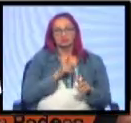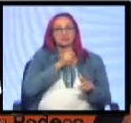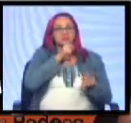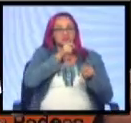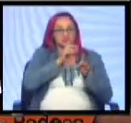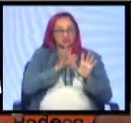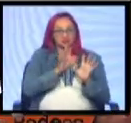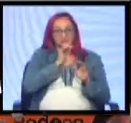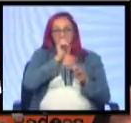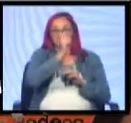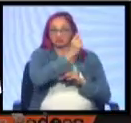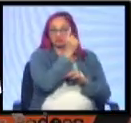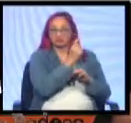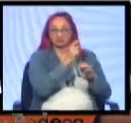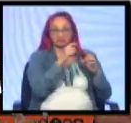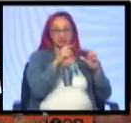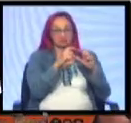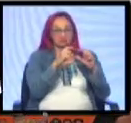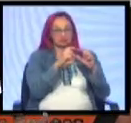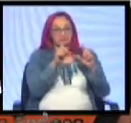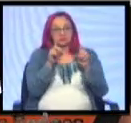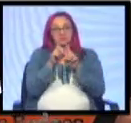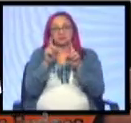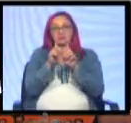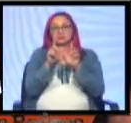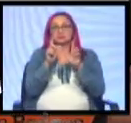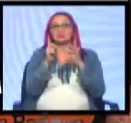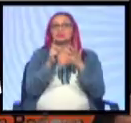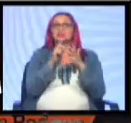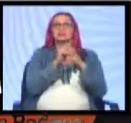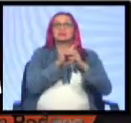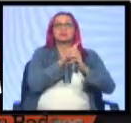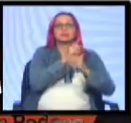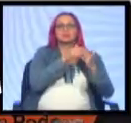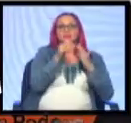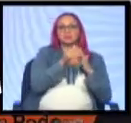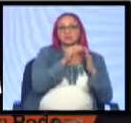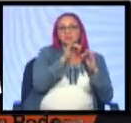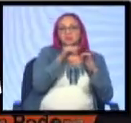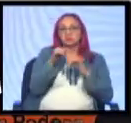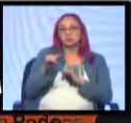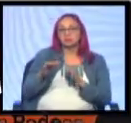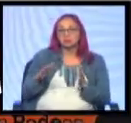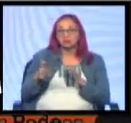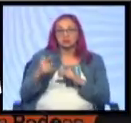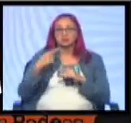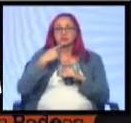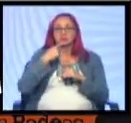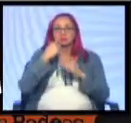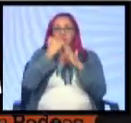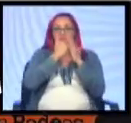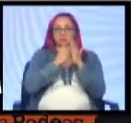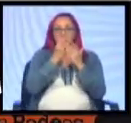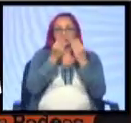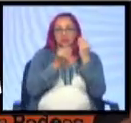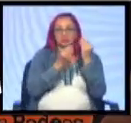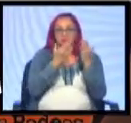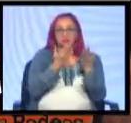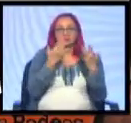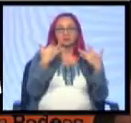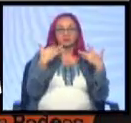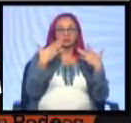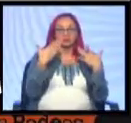Efectivamente, no solamente las rifas, sino que las loterías o cualquier juego de azar, se dignifican los productos que